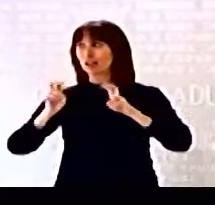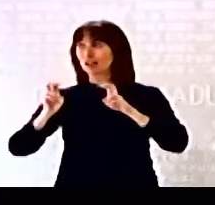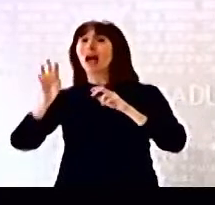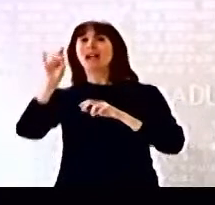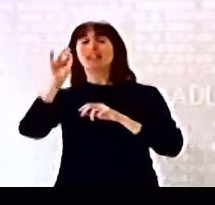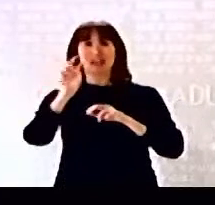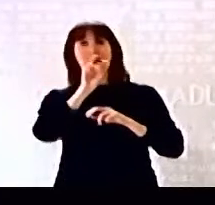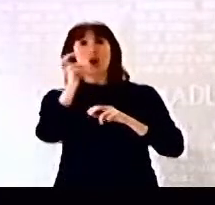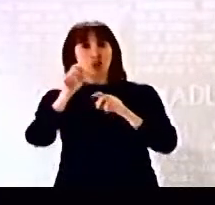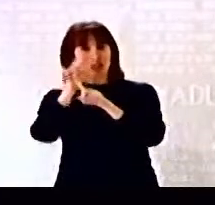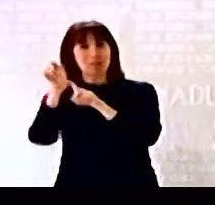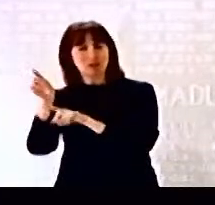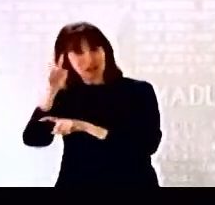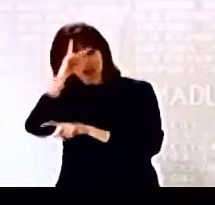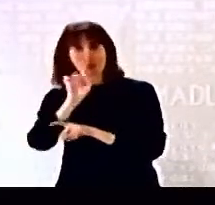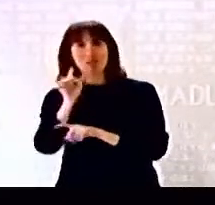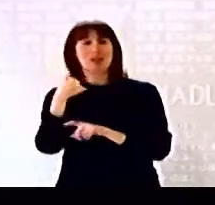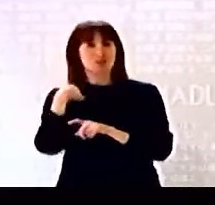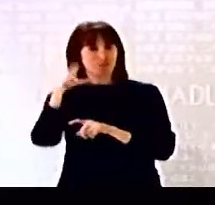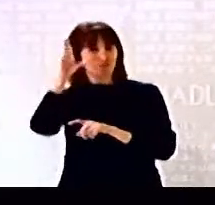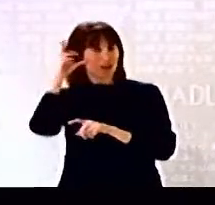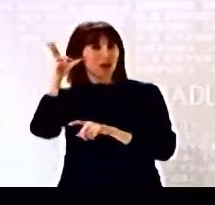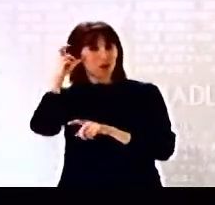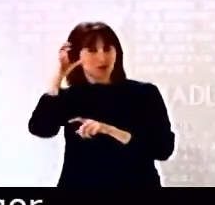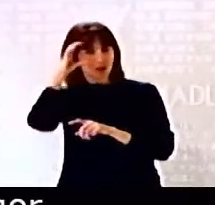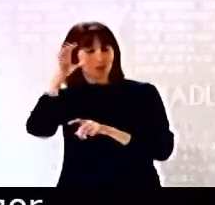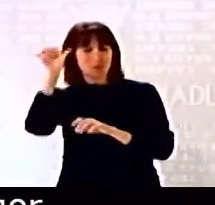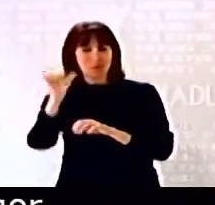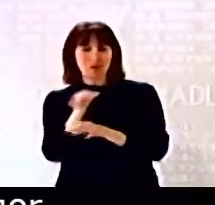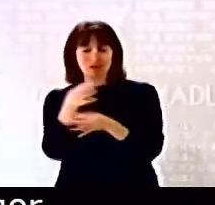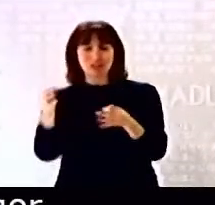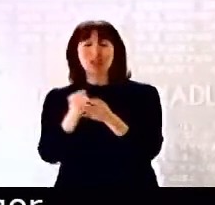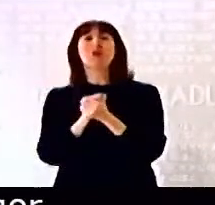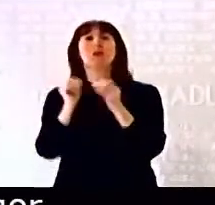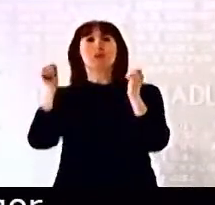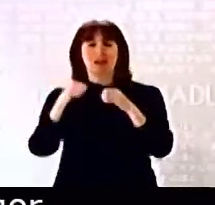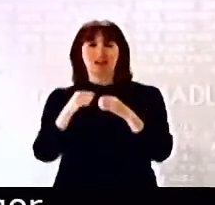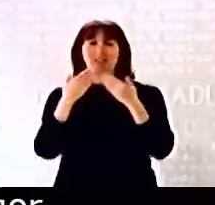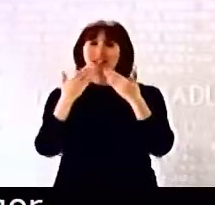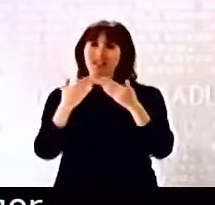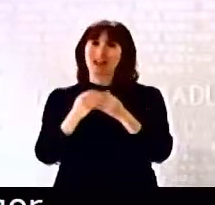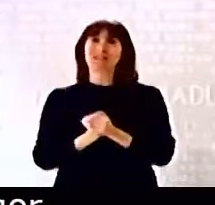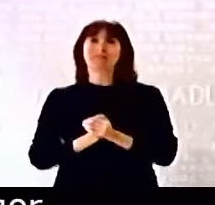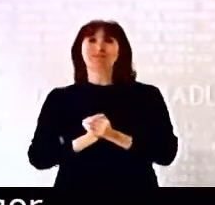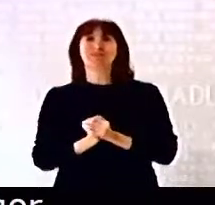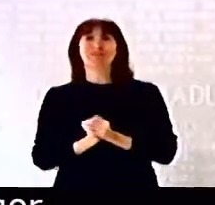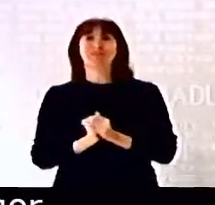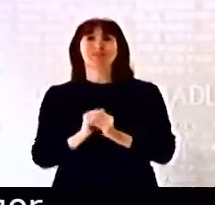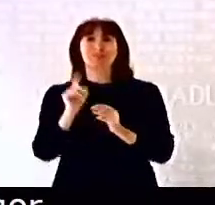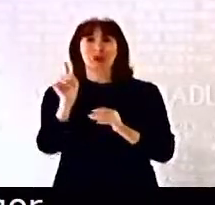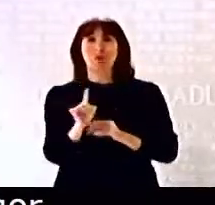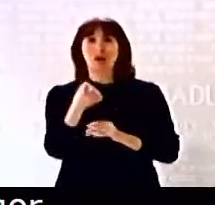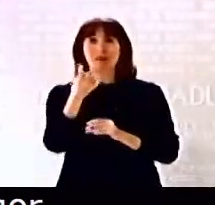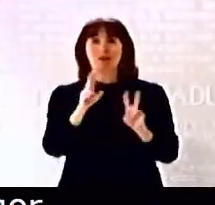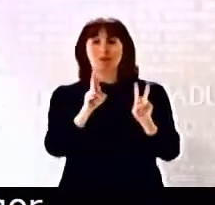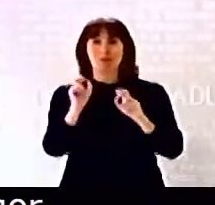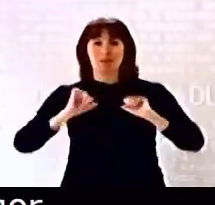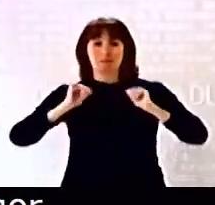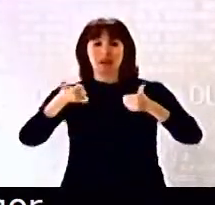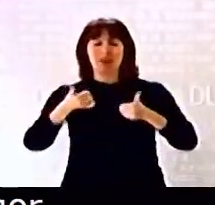Sí, las otras 2 preguntas no se preocupe que se las he escuchado. Y se las agradezco. En primer lugar, ¿cuándo entrará en